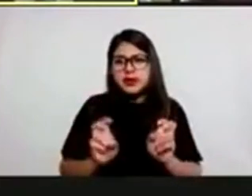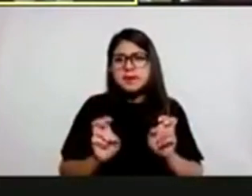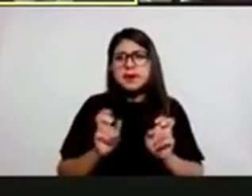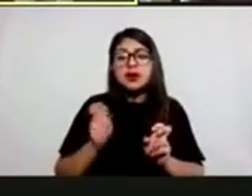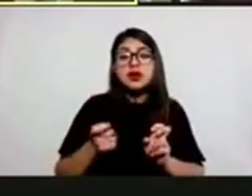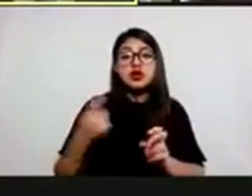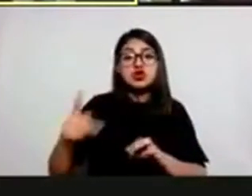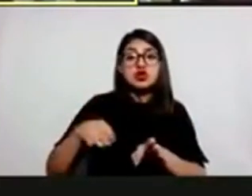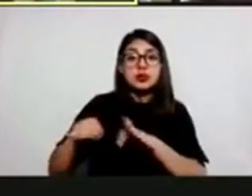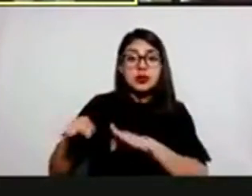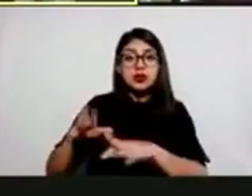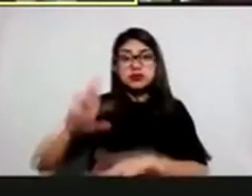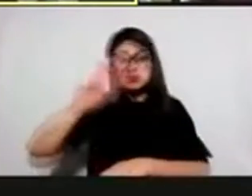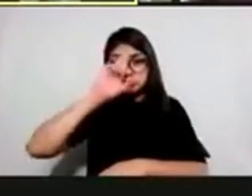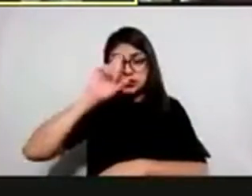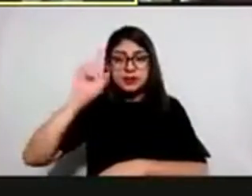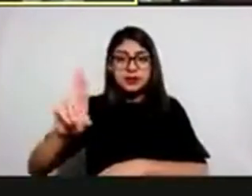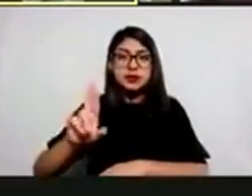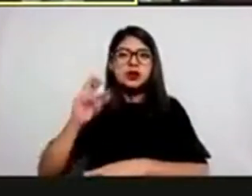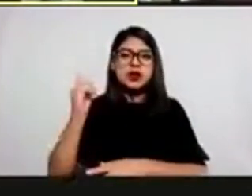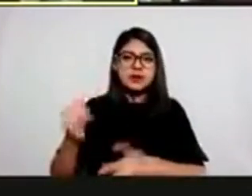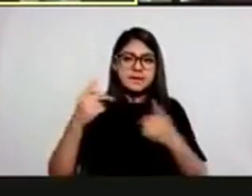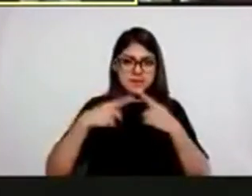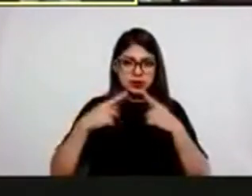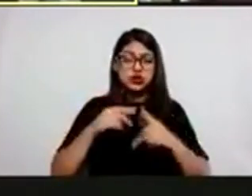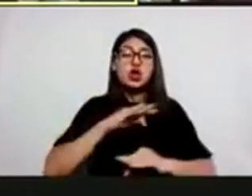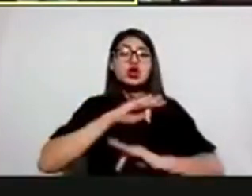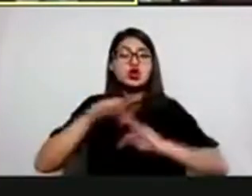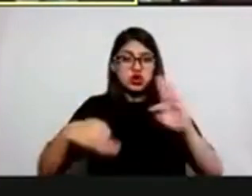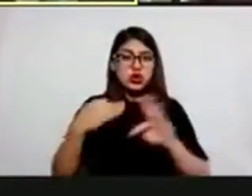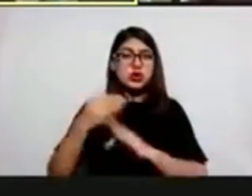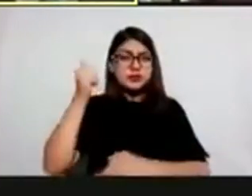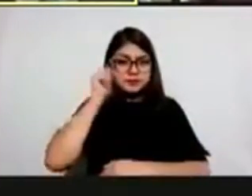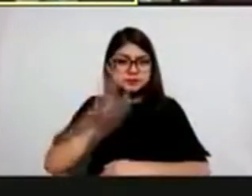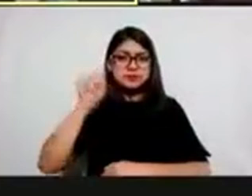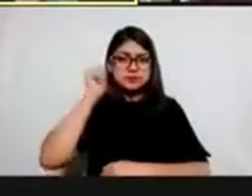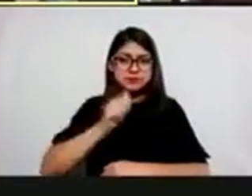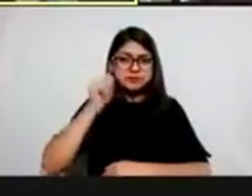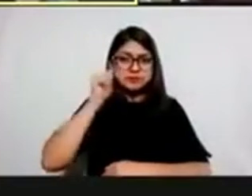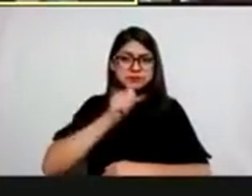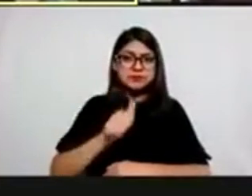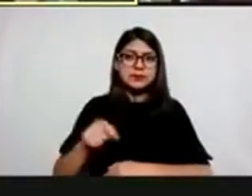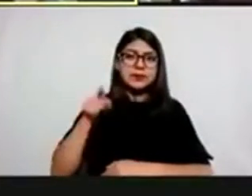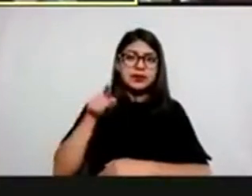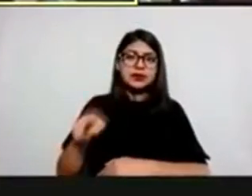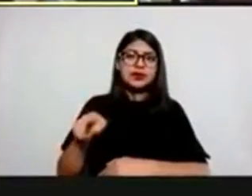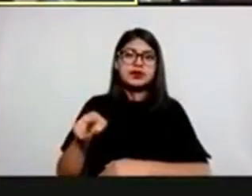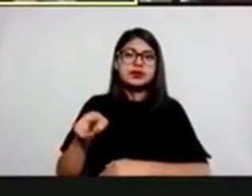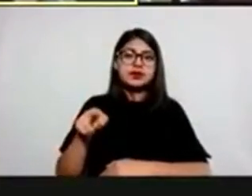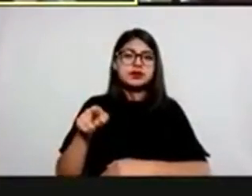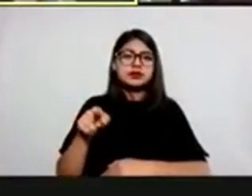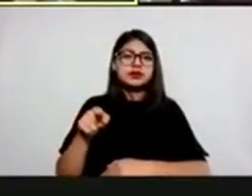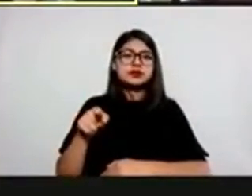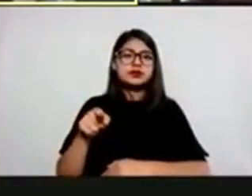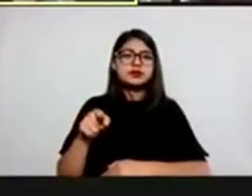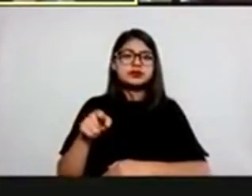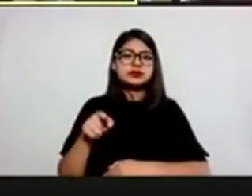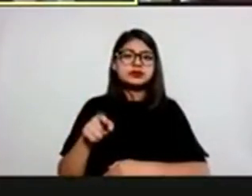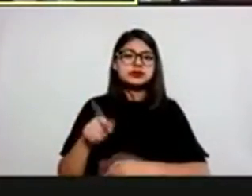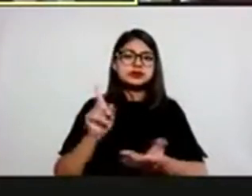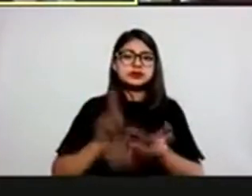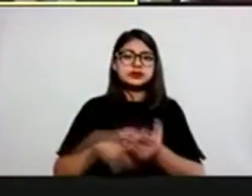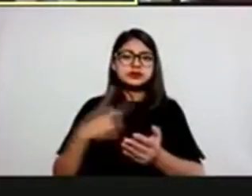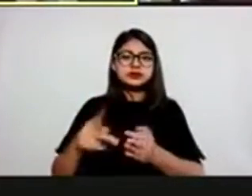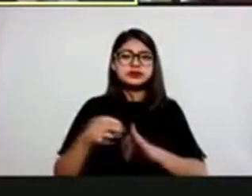en el decoro que se tiene que tener, en la deferencia respecto de la labor que realizan